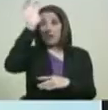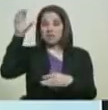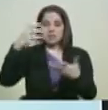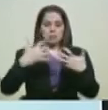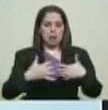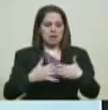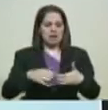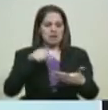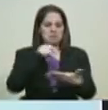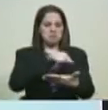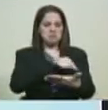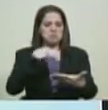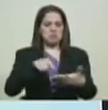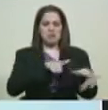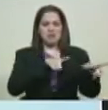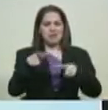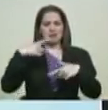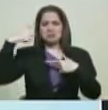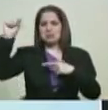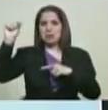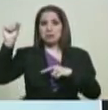máquina y listo, y se va.